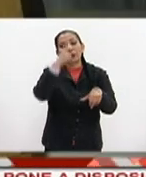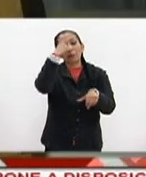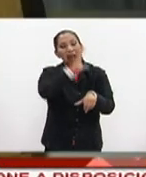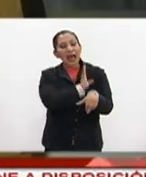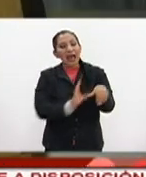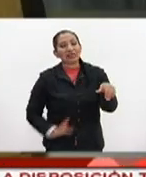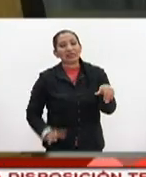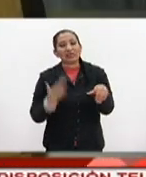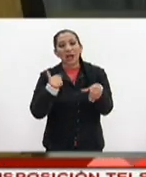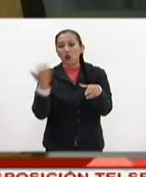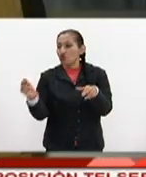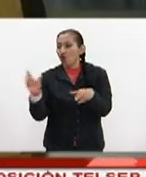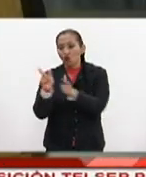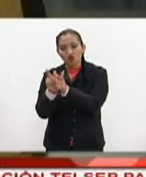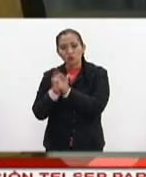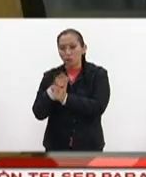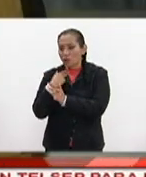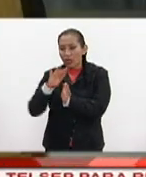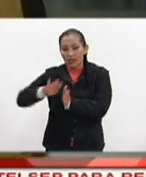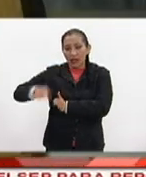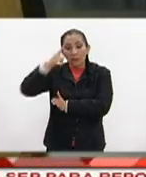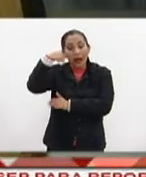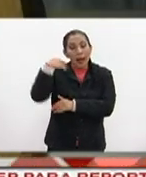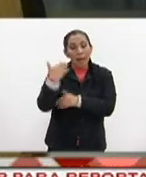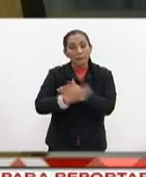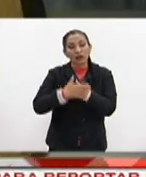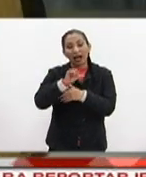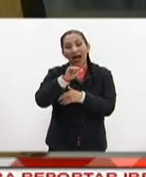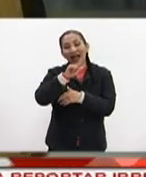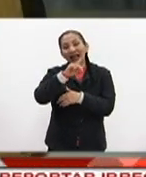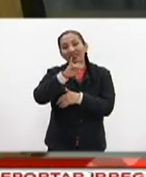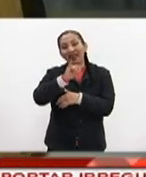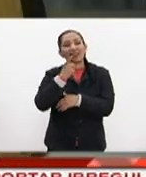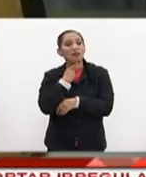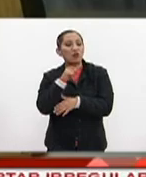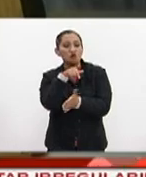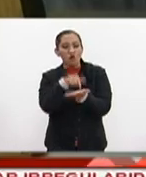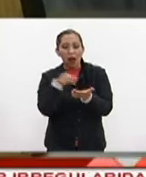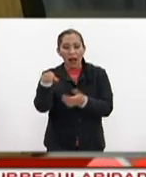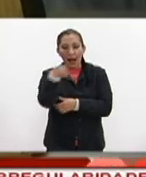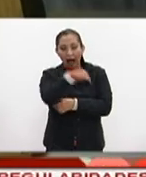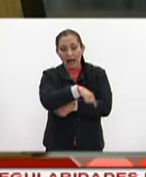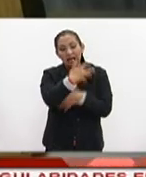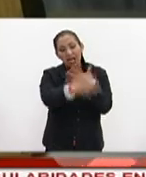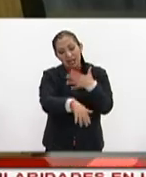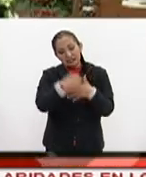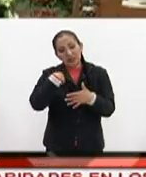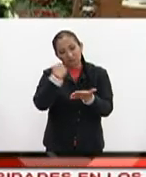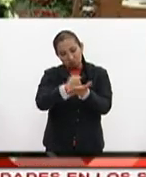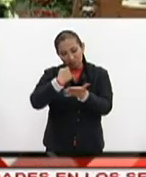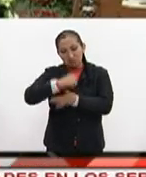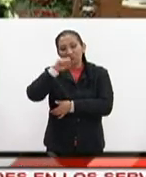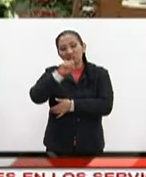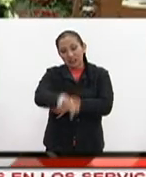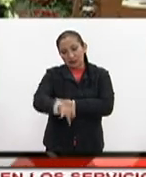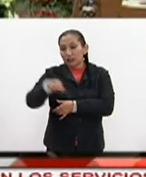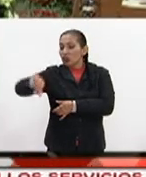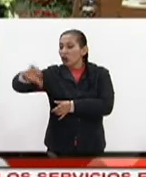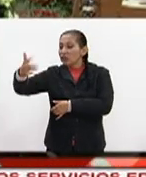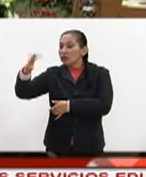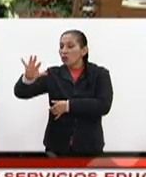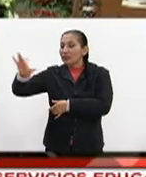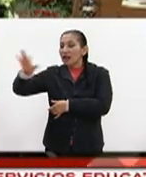una candidatura sin partido para la elección de alcaldías y diputaciones locales. Avalaron 15 solicitudes de registro y